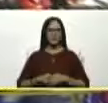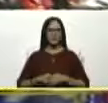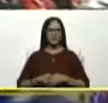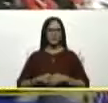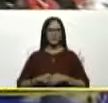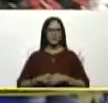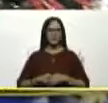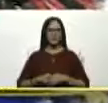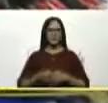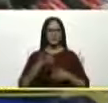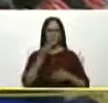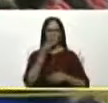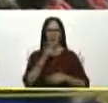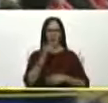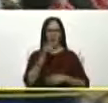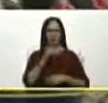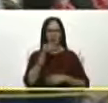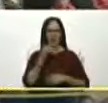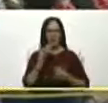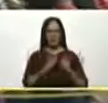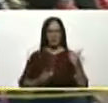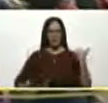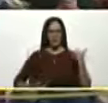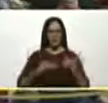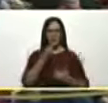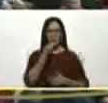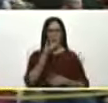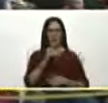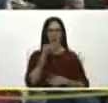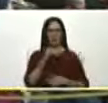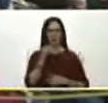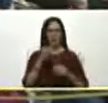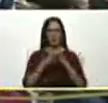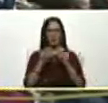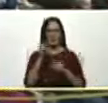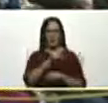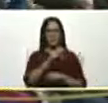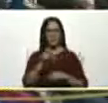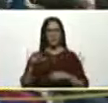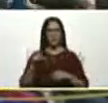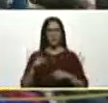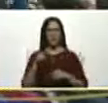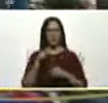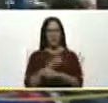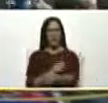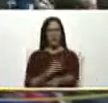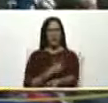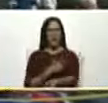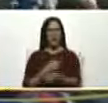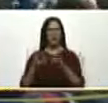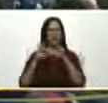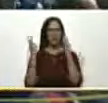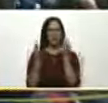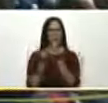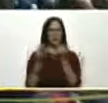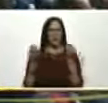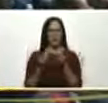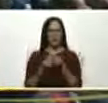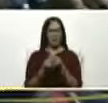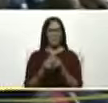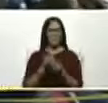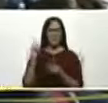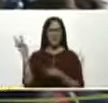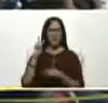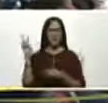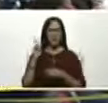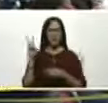Buenas tardes, presidente. Buenas tardes a todas estas personas, estos hermanos, esta gran familia que nos acompaña, venezolanas,